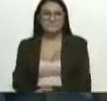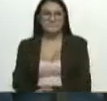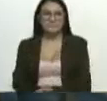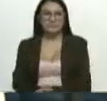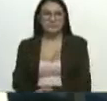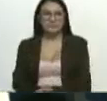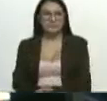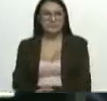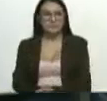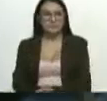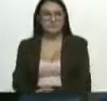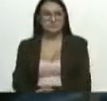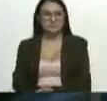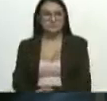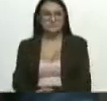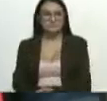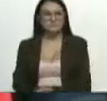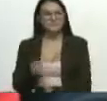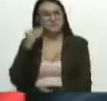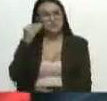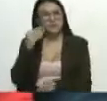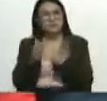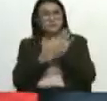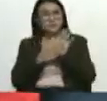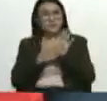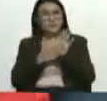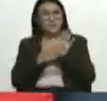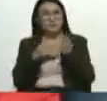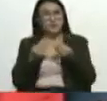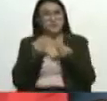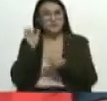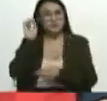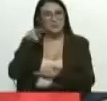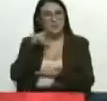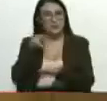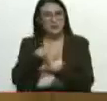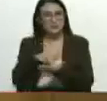Yo pienso que esta declaración que hizo la Asamblea